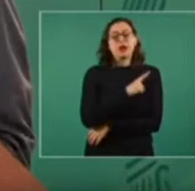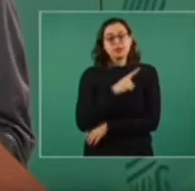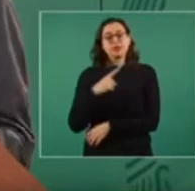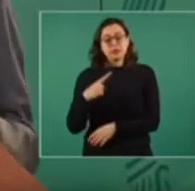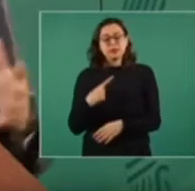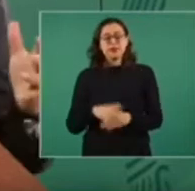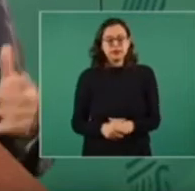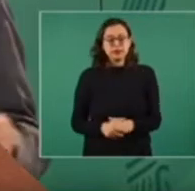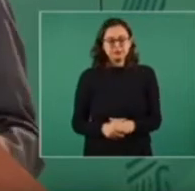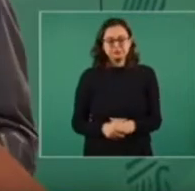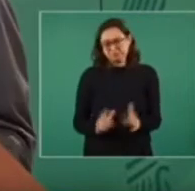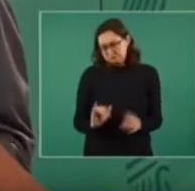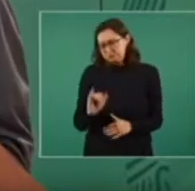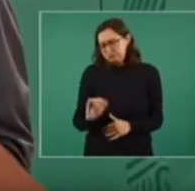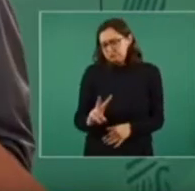Pero cuando llegan los